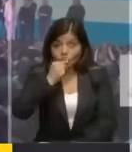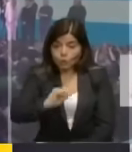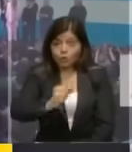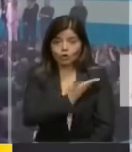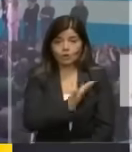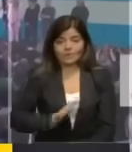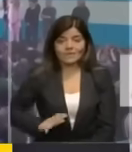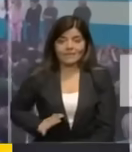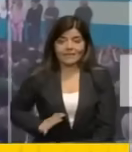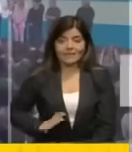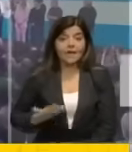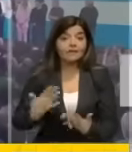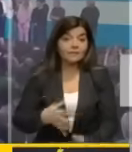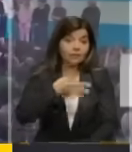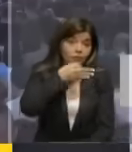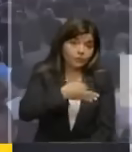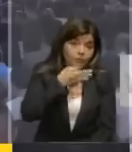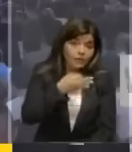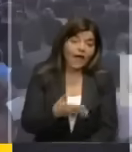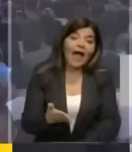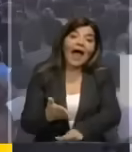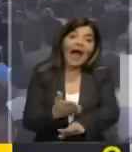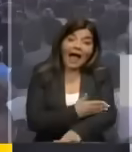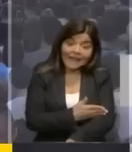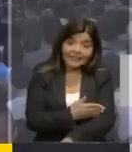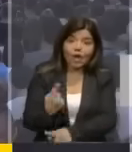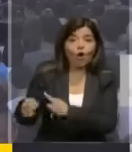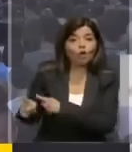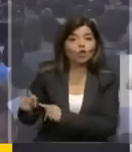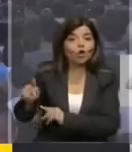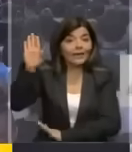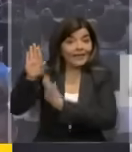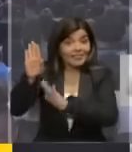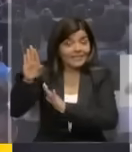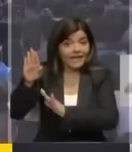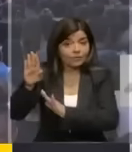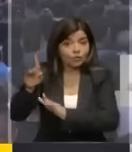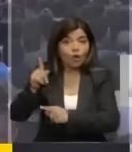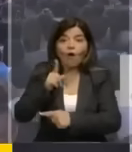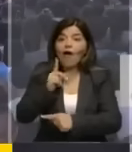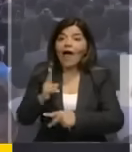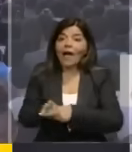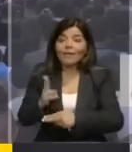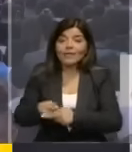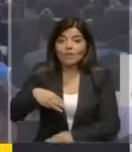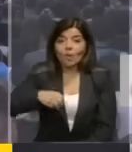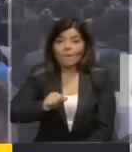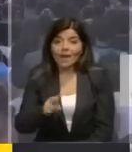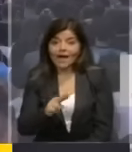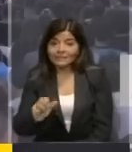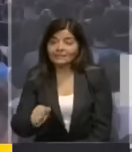presidencia. Lo decíamos tempranamente, Sergio Massa, de manera inédita, reconoce su derrota. Estas fueron sus palabras.